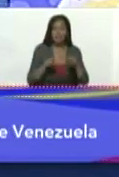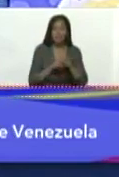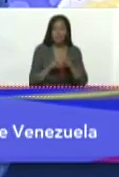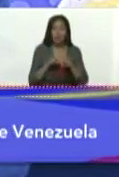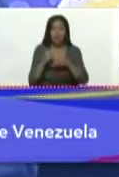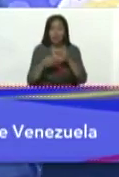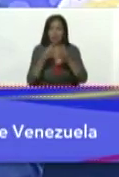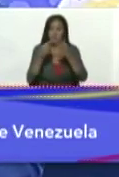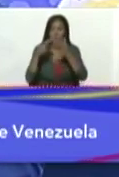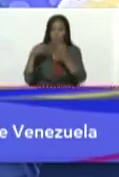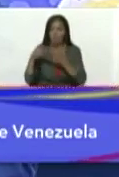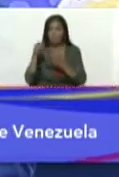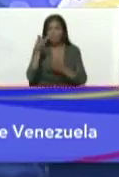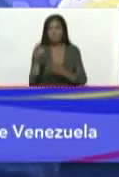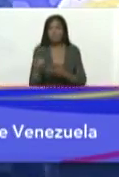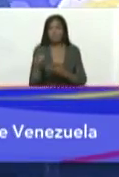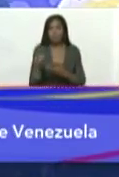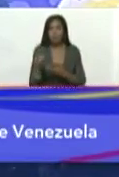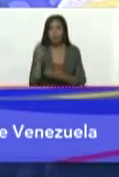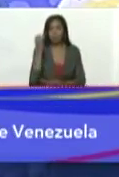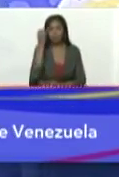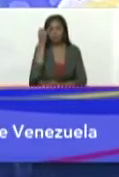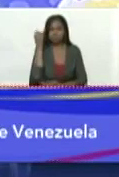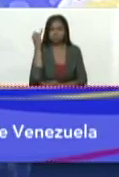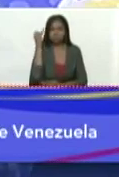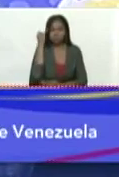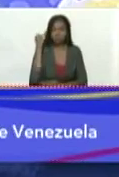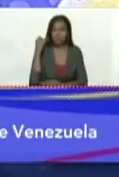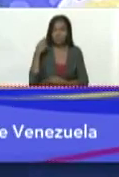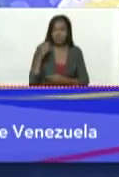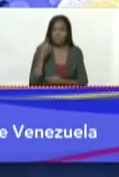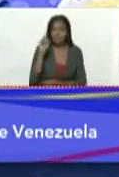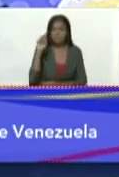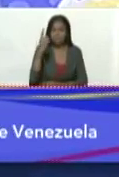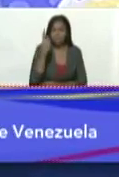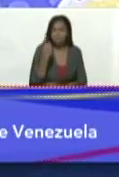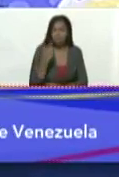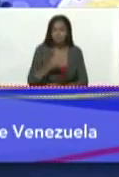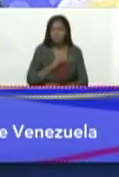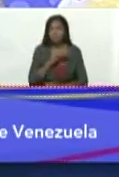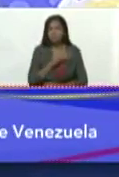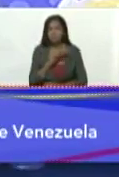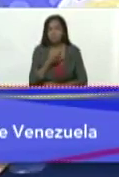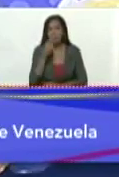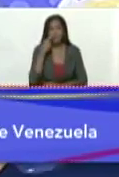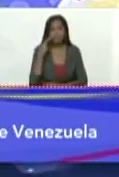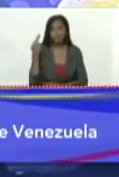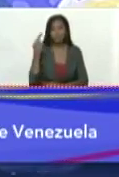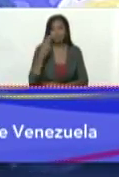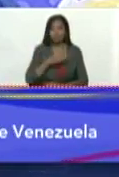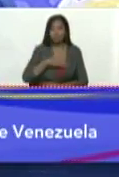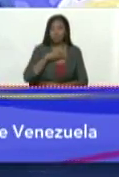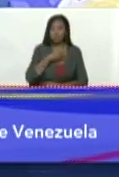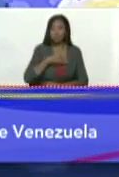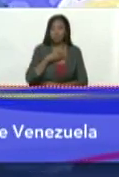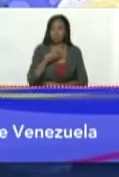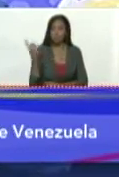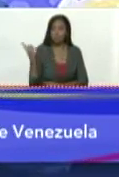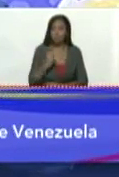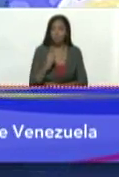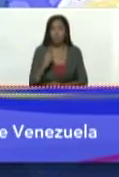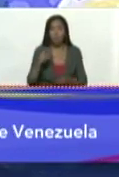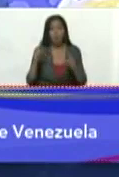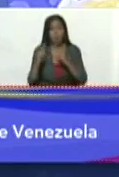a otros. La ignorancia de los principios sociales. Y la misión Robinson lo que trajo fue el